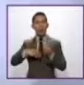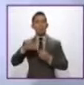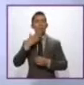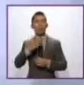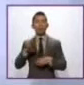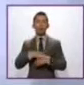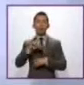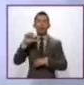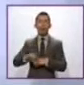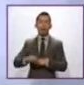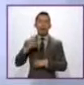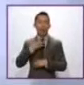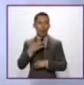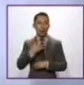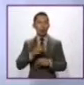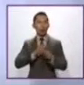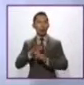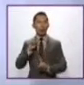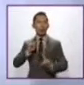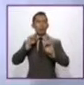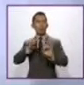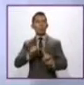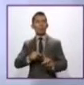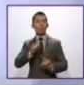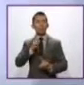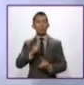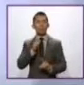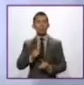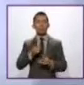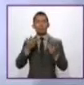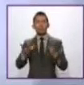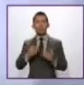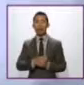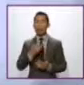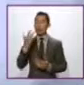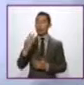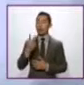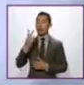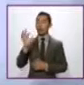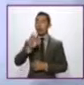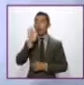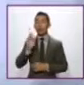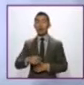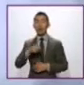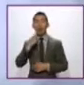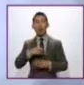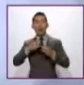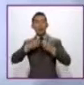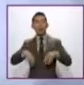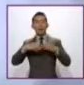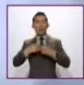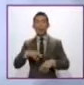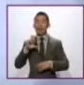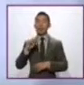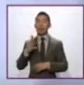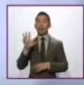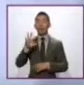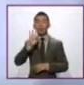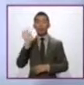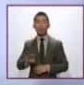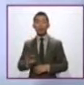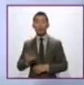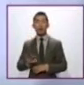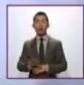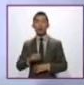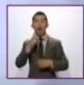tenemos perfectamente bien detectado que se nos está yendo el 52% del agua, el 35%